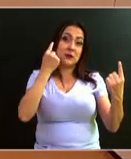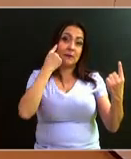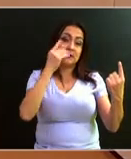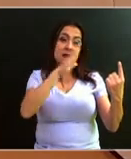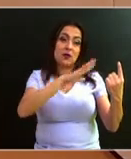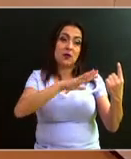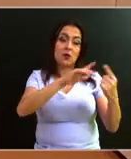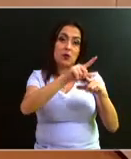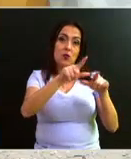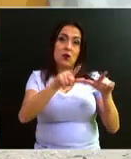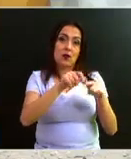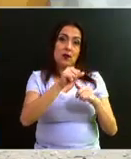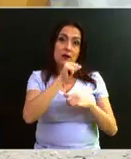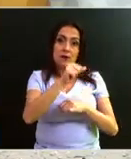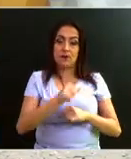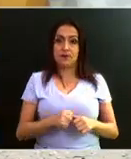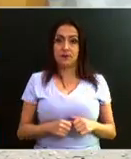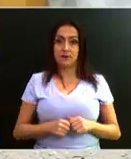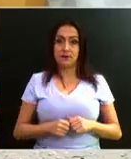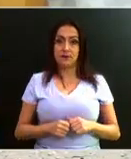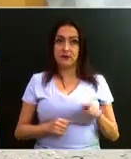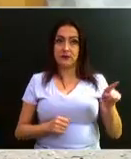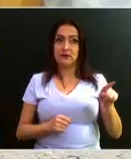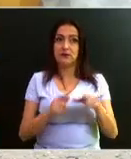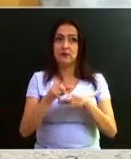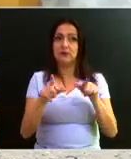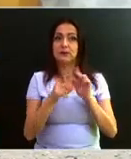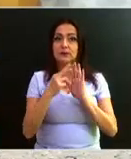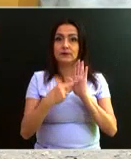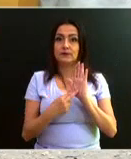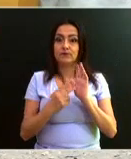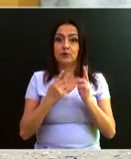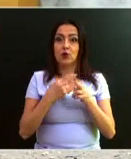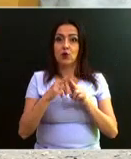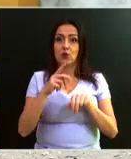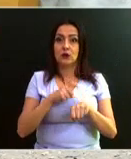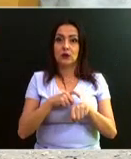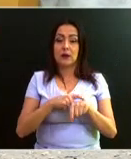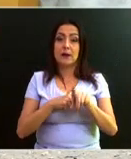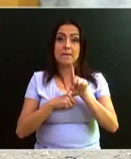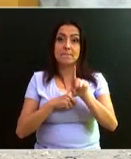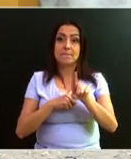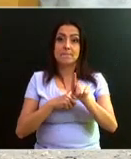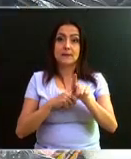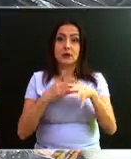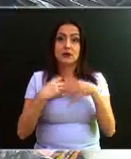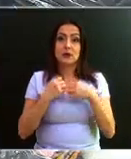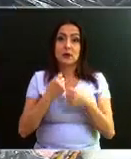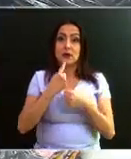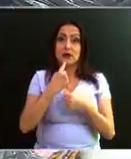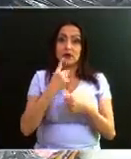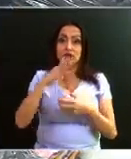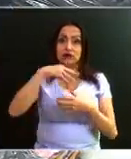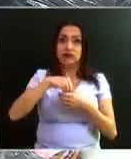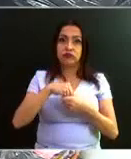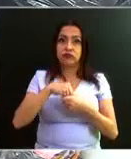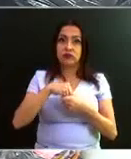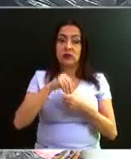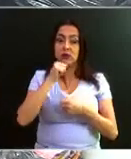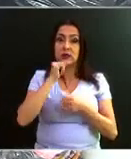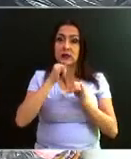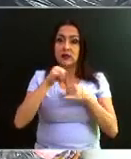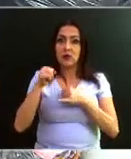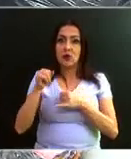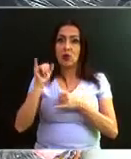zona de Alajuela. Estas son medidas a corto plazo. Sin embargo, Salud asegura que incorporar acciones